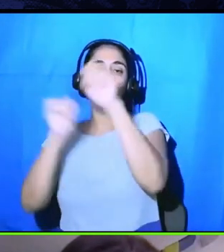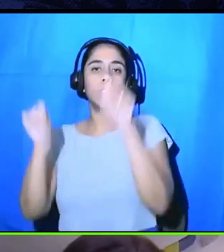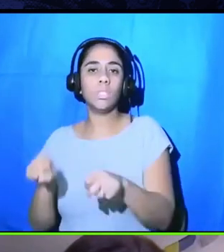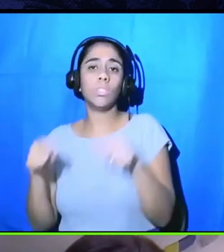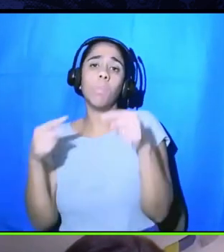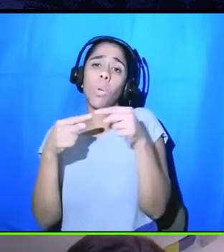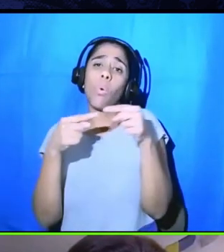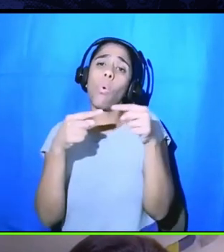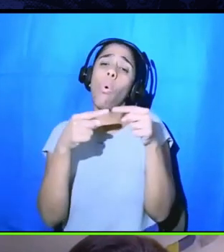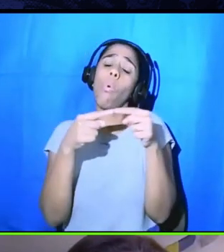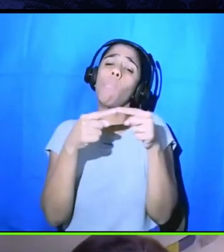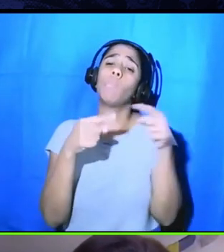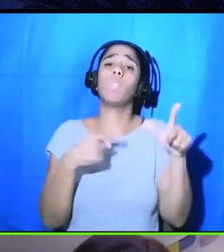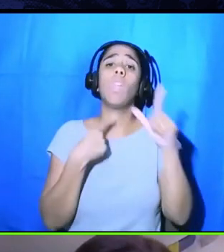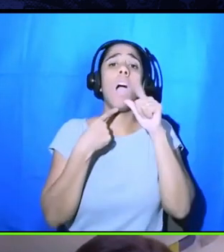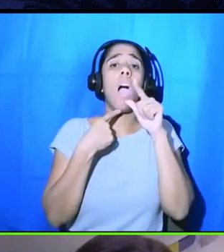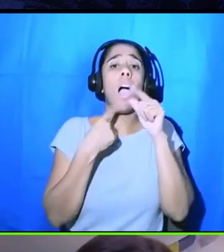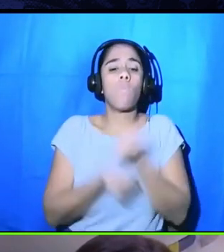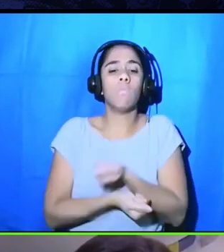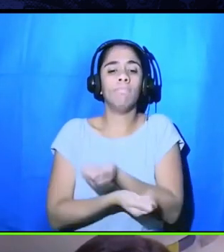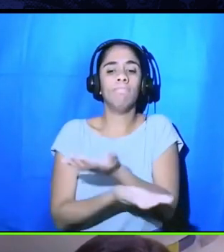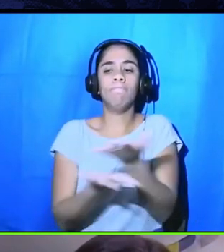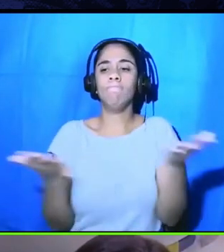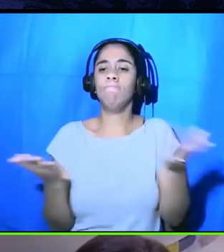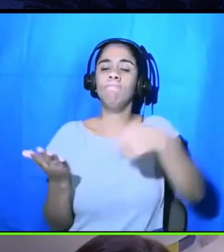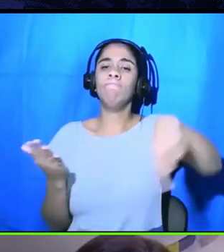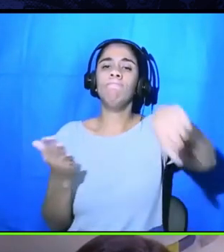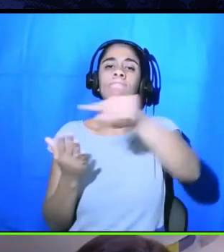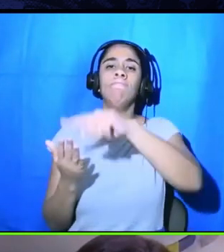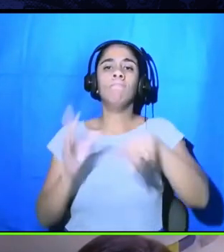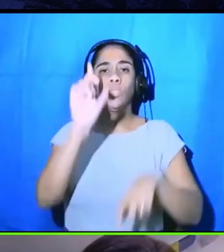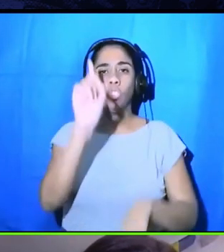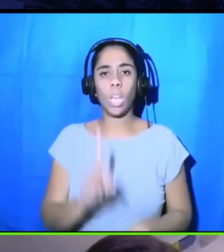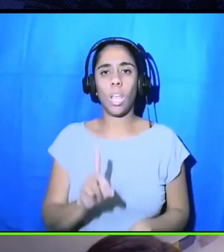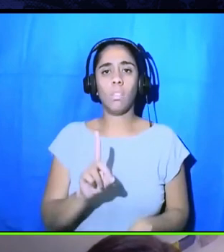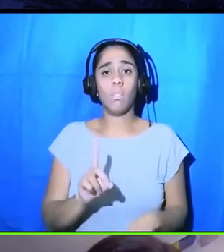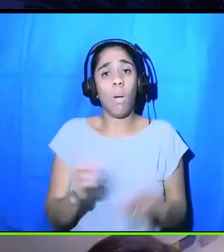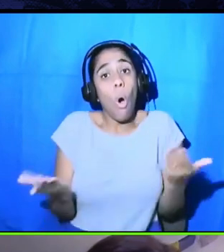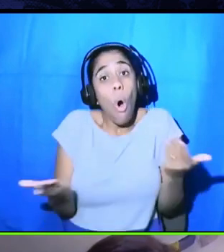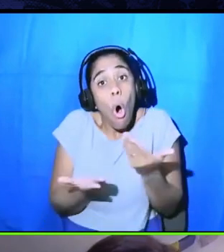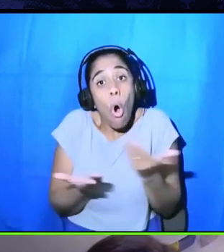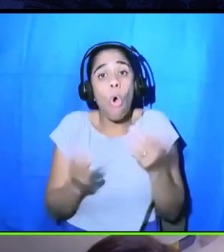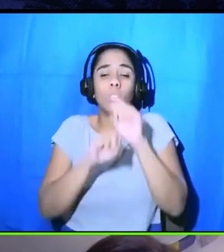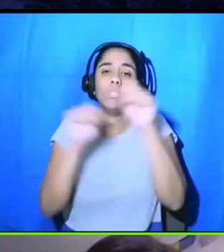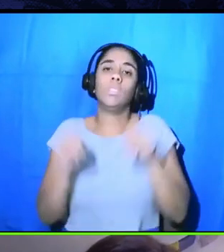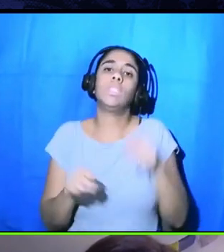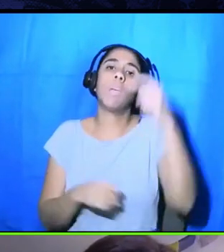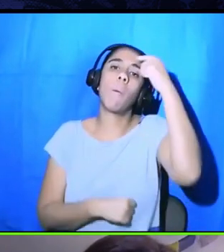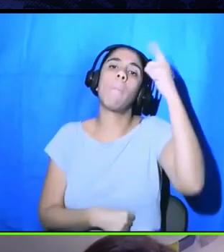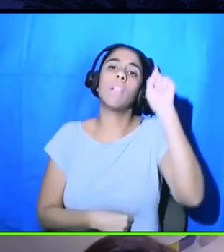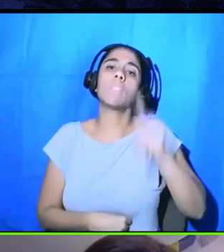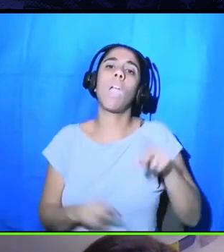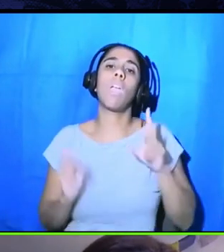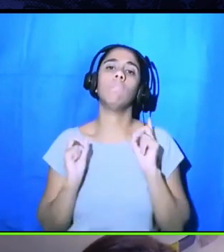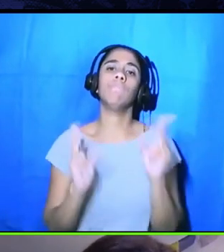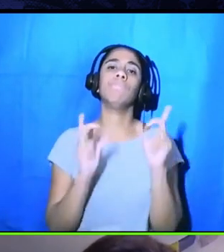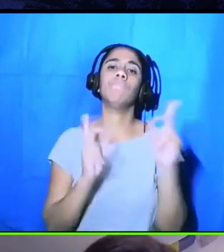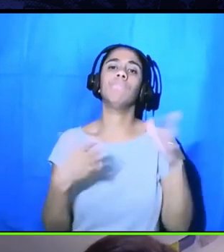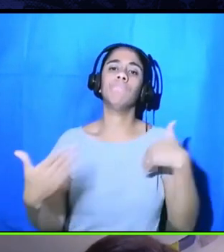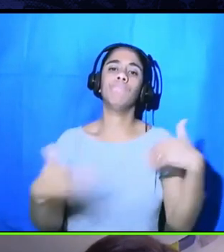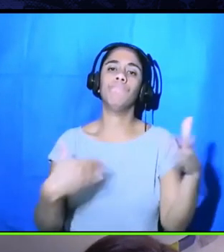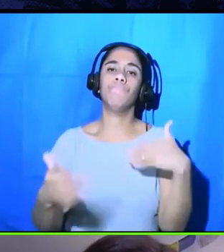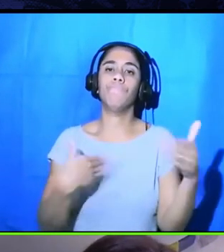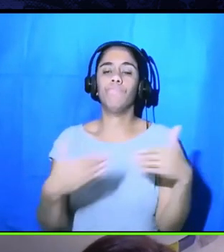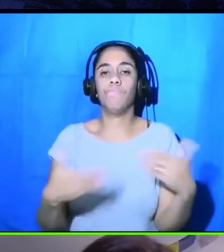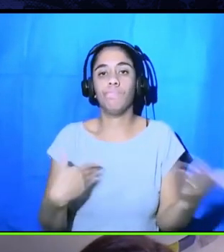donde queremos llegar y no hemos hablado tanto de eso no sé a lo mejor Alondra también ahí me puede a lo mejor puede